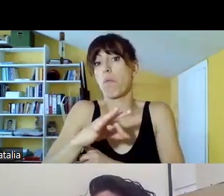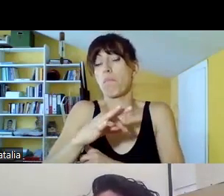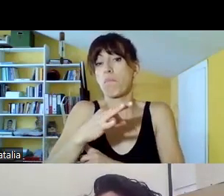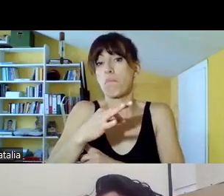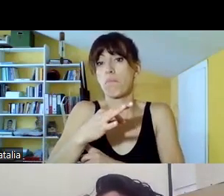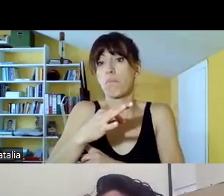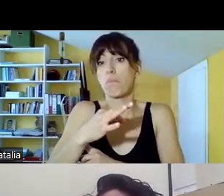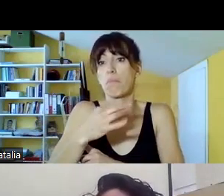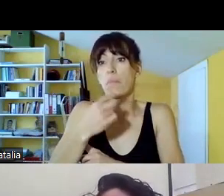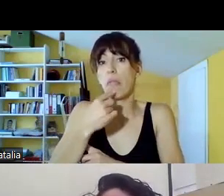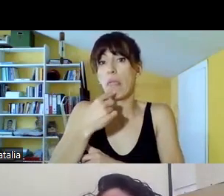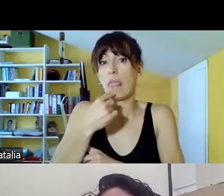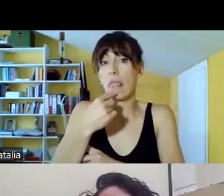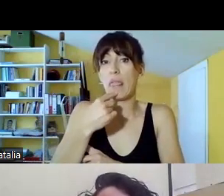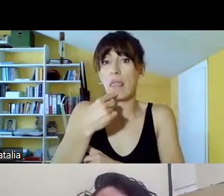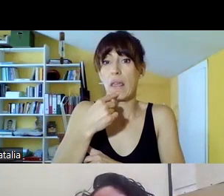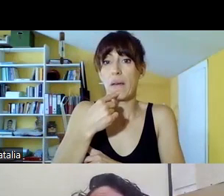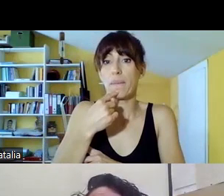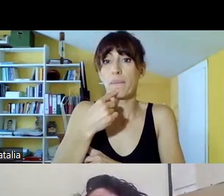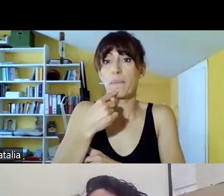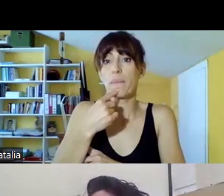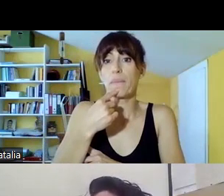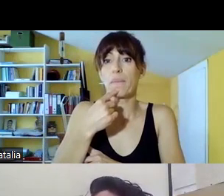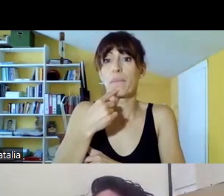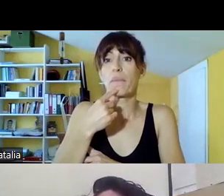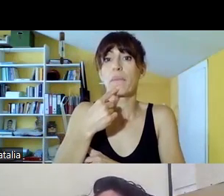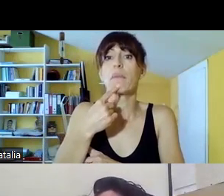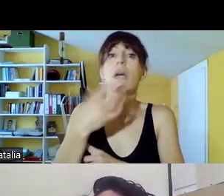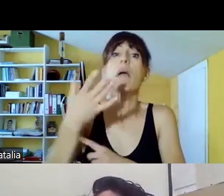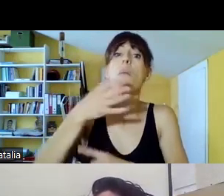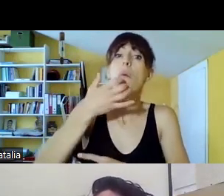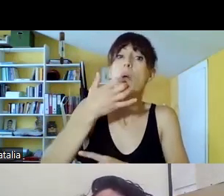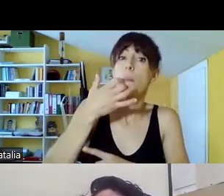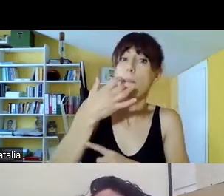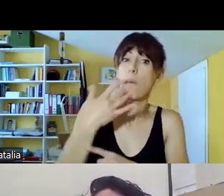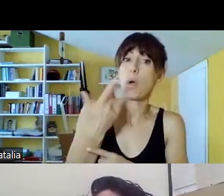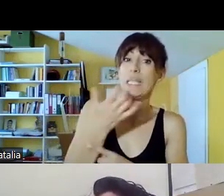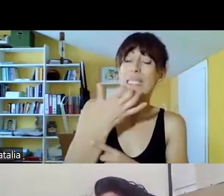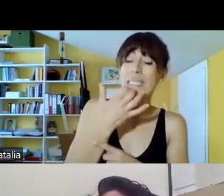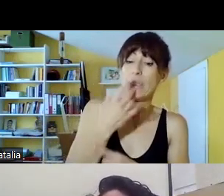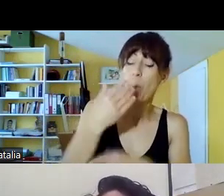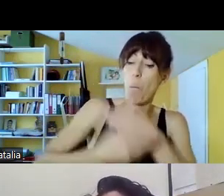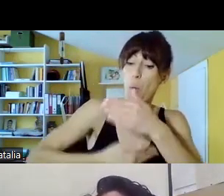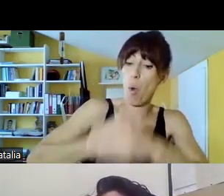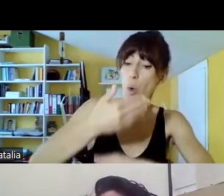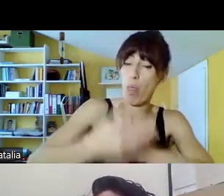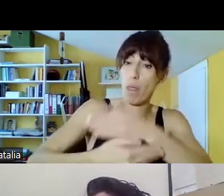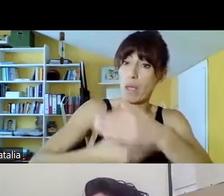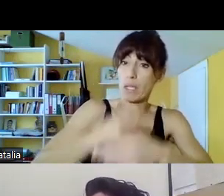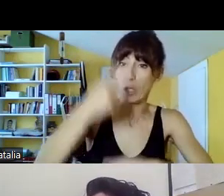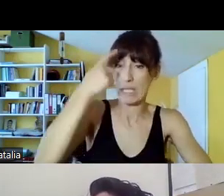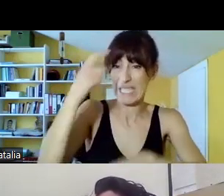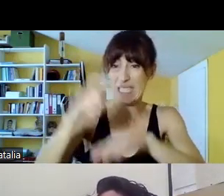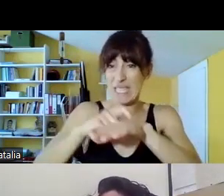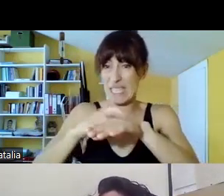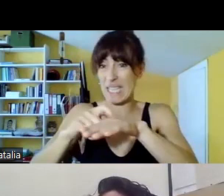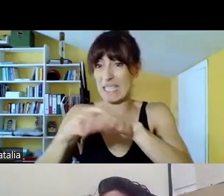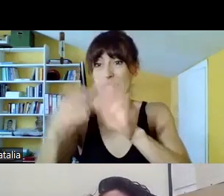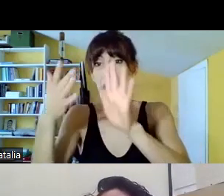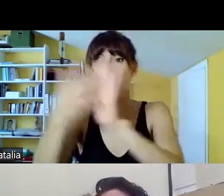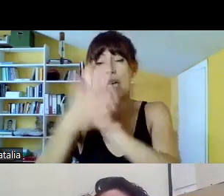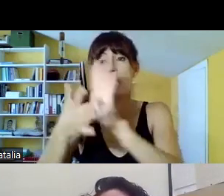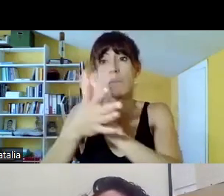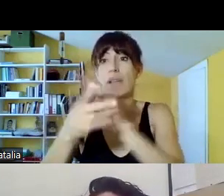que decía Chester, que es la existencia de un doble estándar, es decir, un proceso por el cual la psiquiatría ha definido de forma